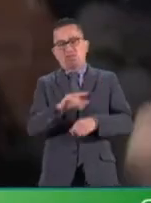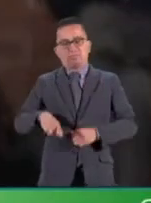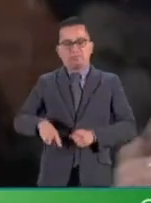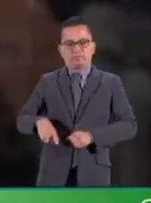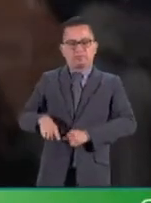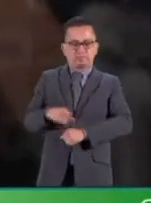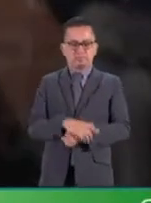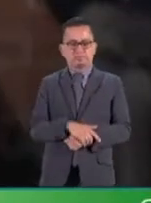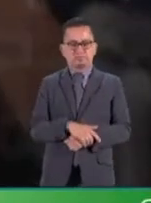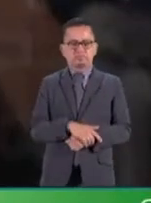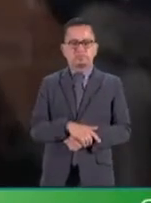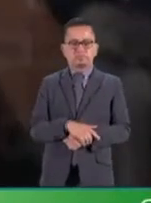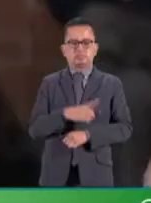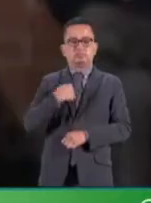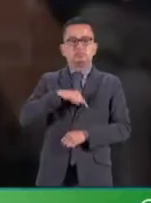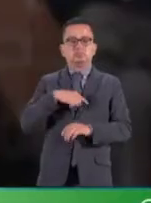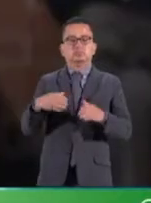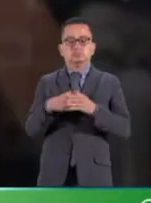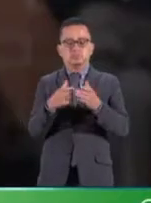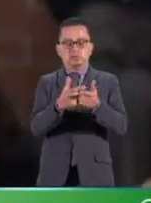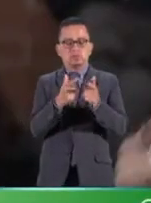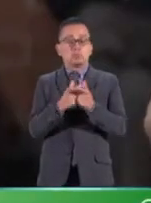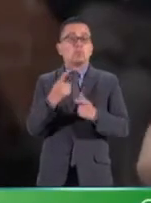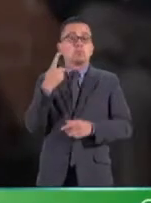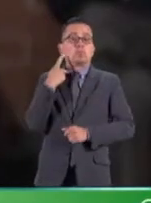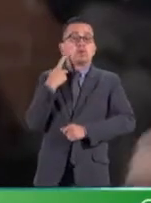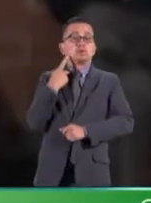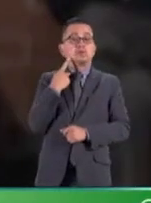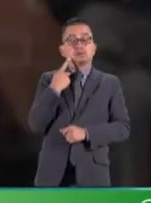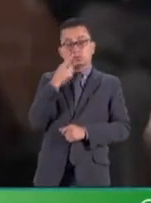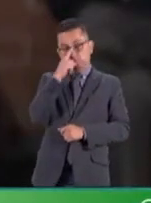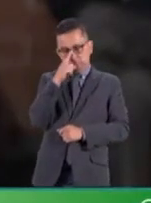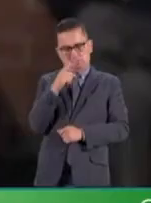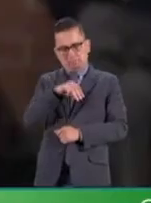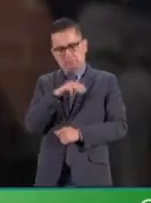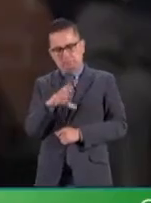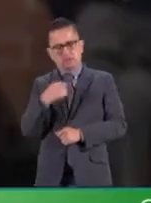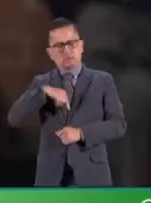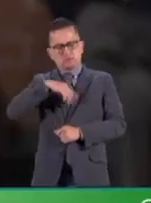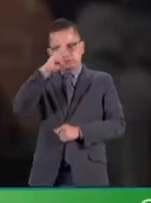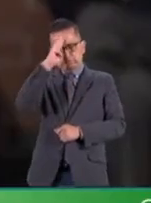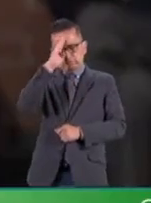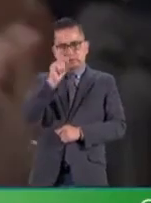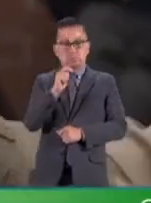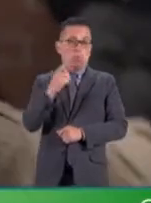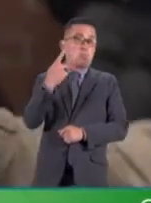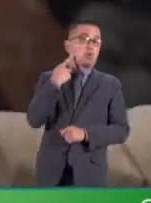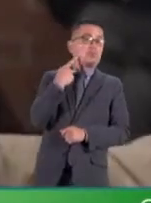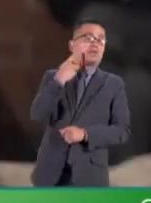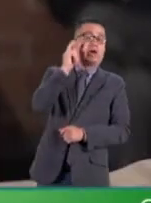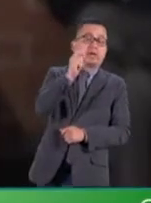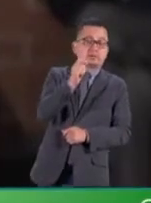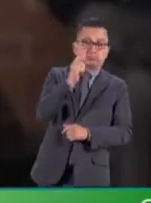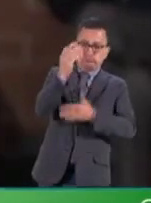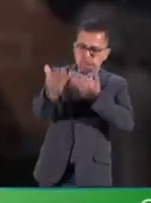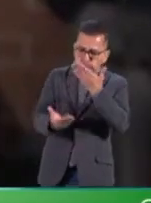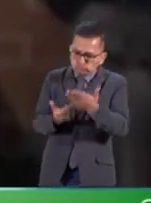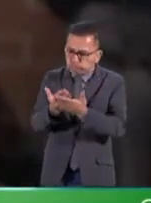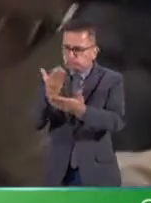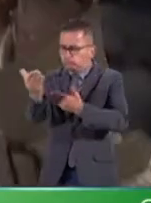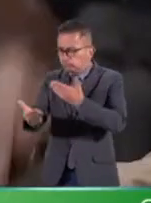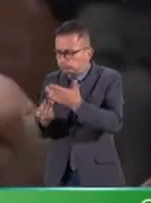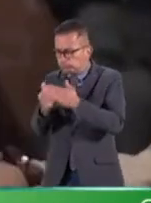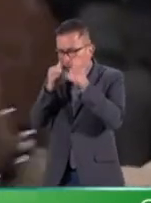Ciudadano creemos que la política es un servicio para mejorar la vida de todas las personas. Hoy lo demostramos en la